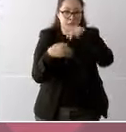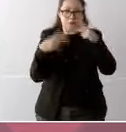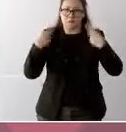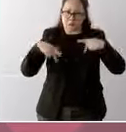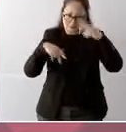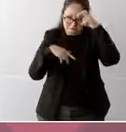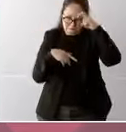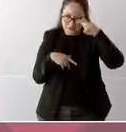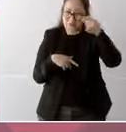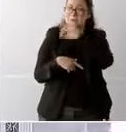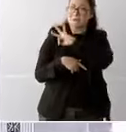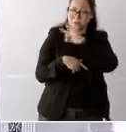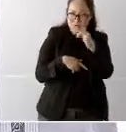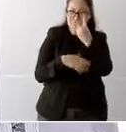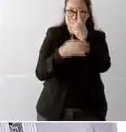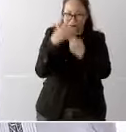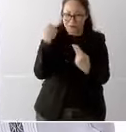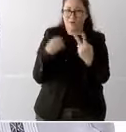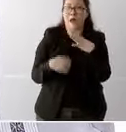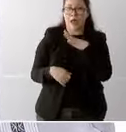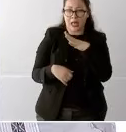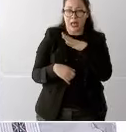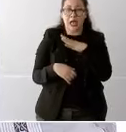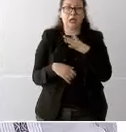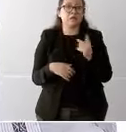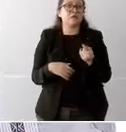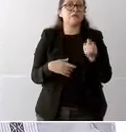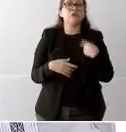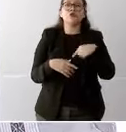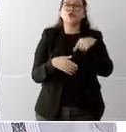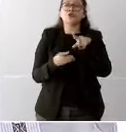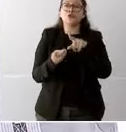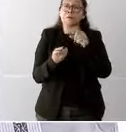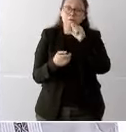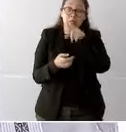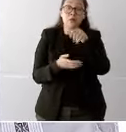en el caso de carga, desde la Ciudad de México, desde el norte